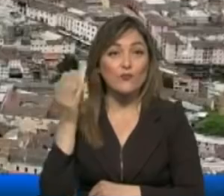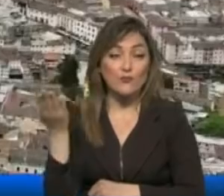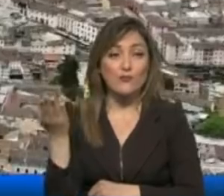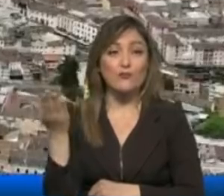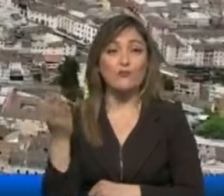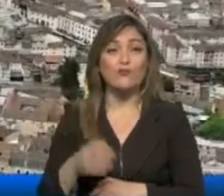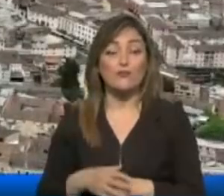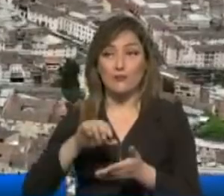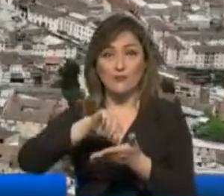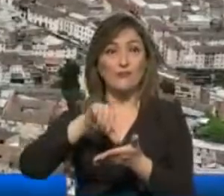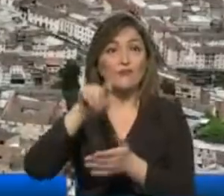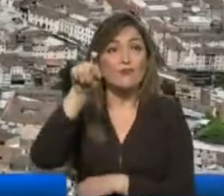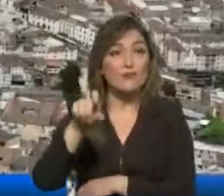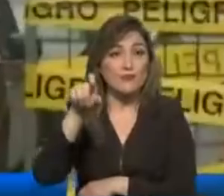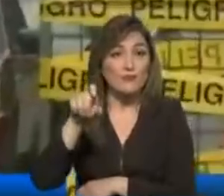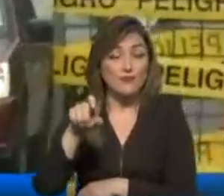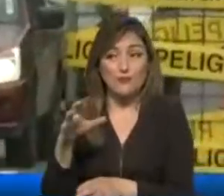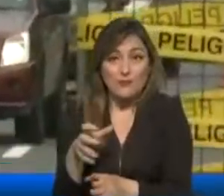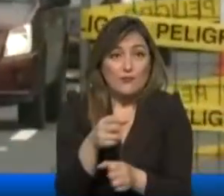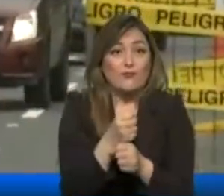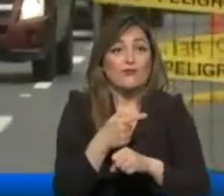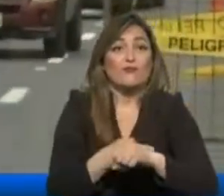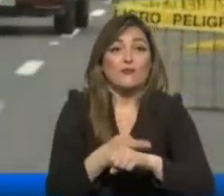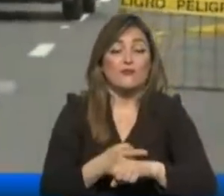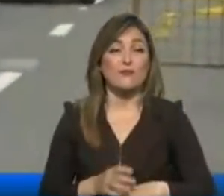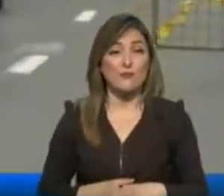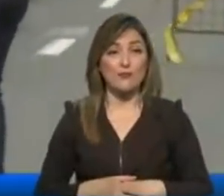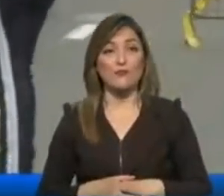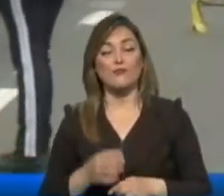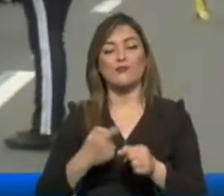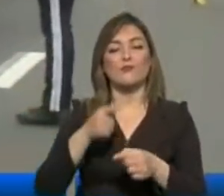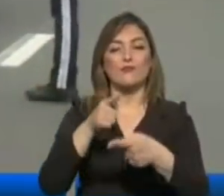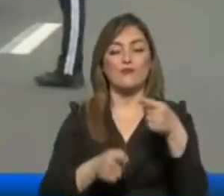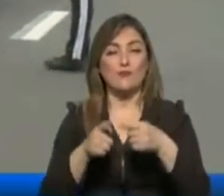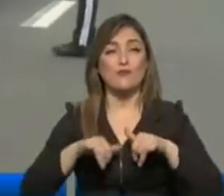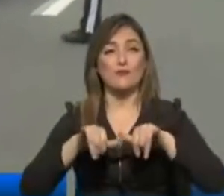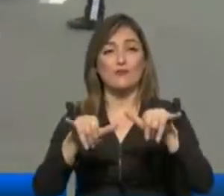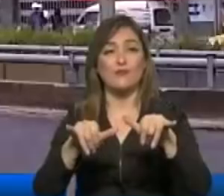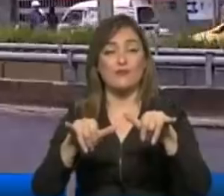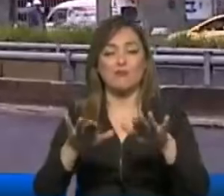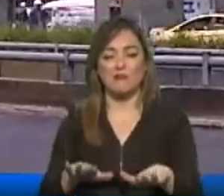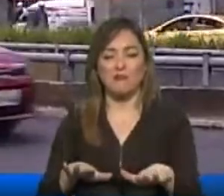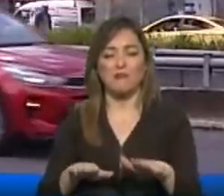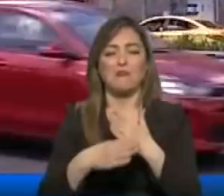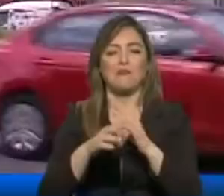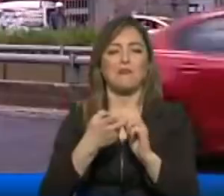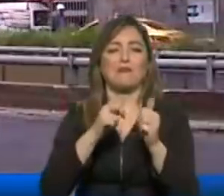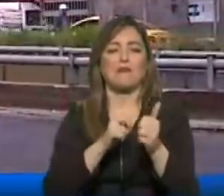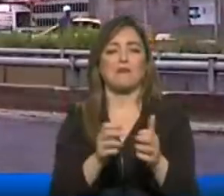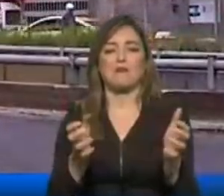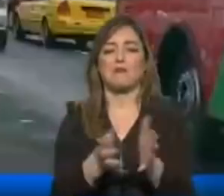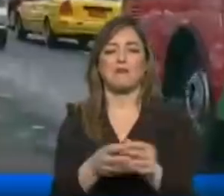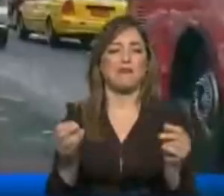Moncayo, dijo que la ciudad necesita recuperar el tiempo, que la capital no puede seguir congelada, tiene problemas y